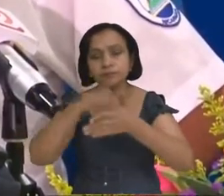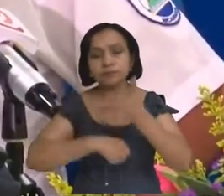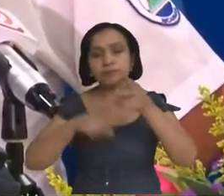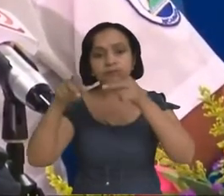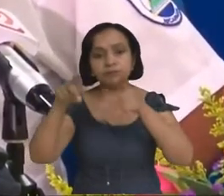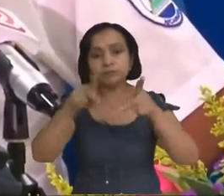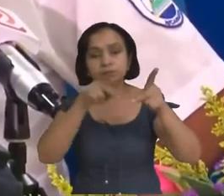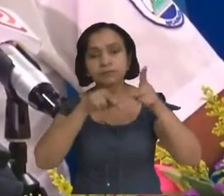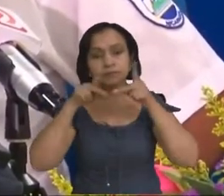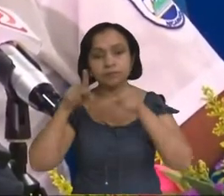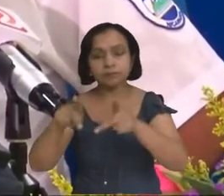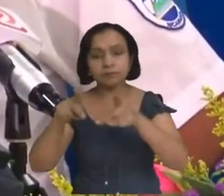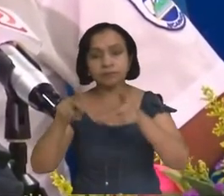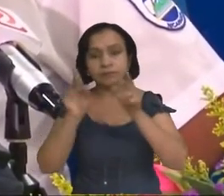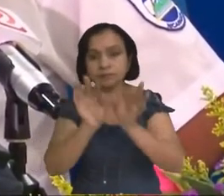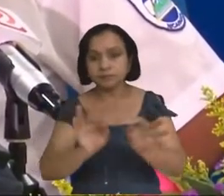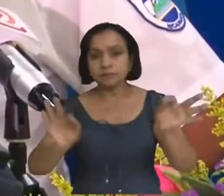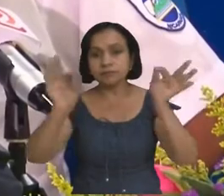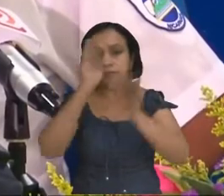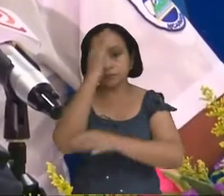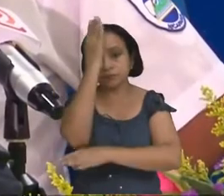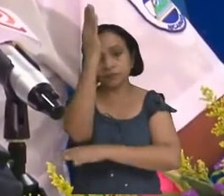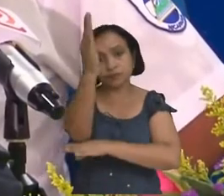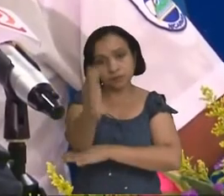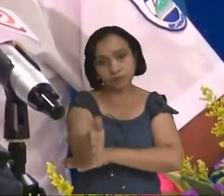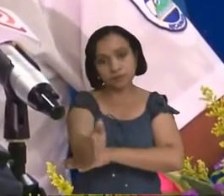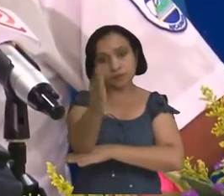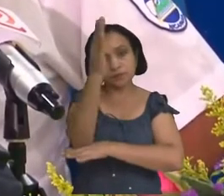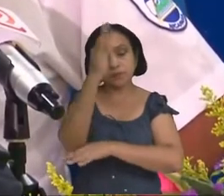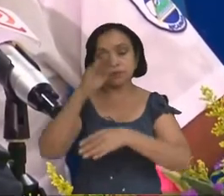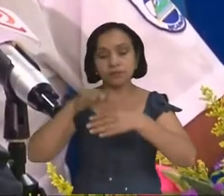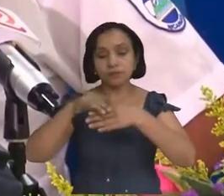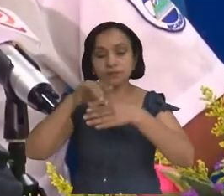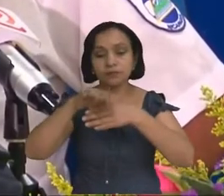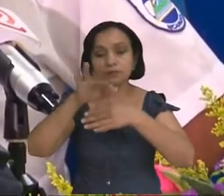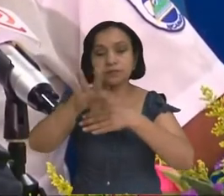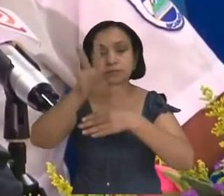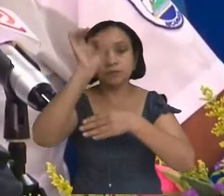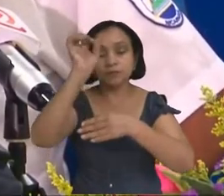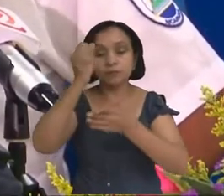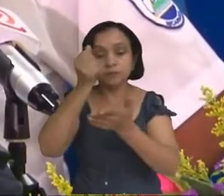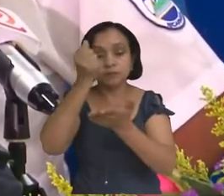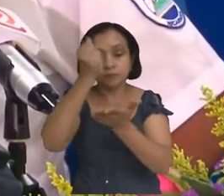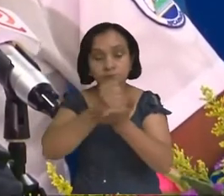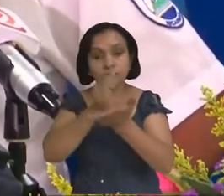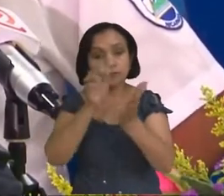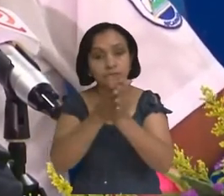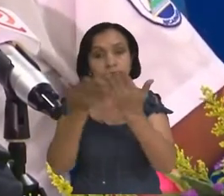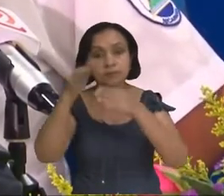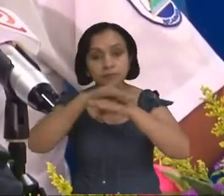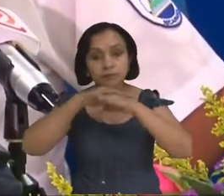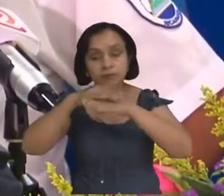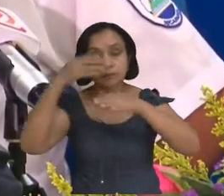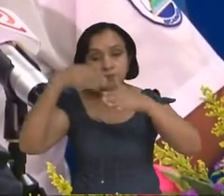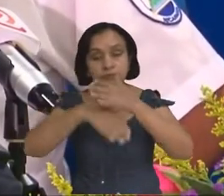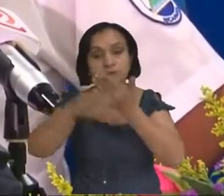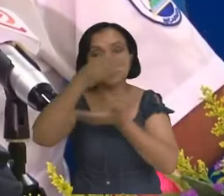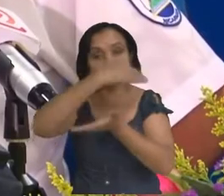personal en los principales puestos fronterizos, oficinas de servicios migratorios y sede